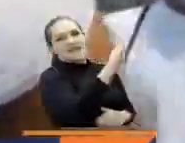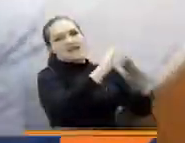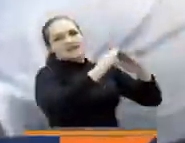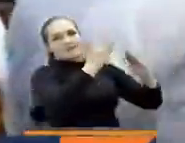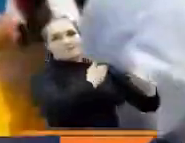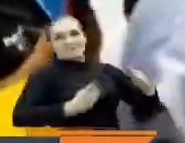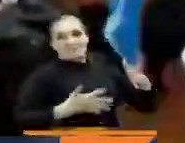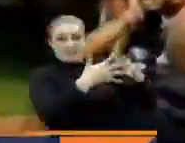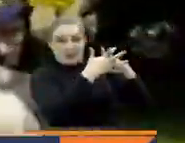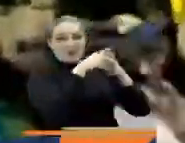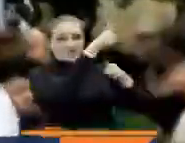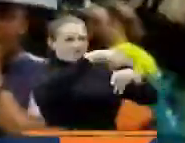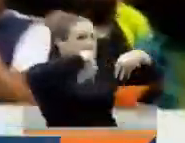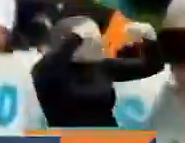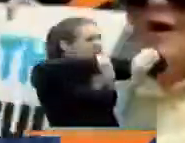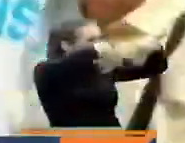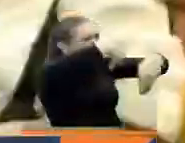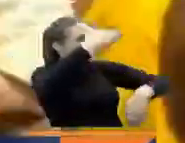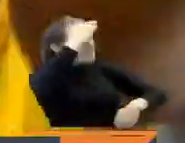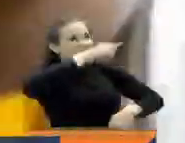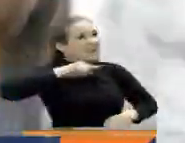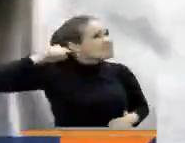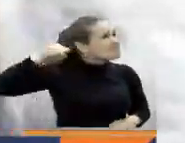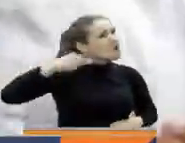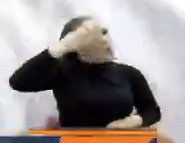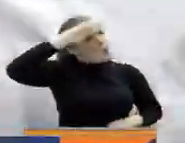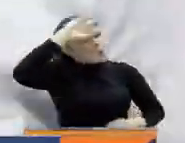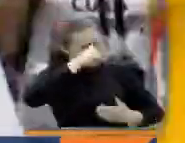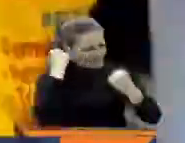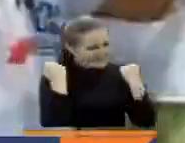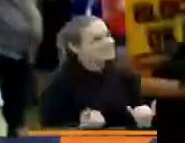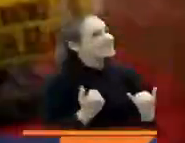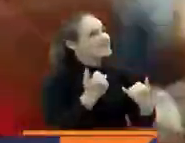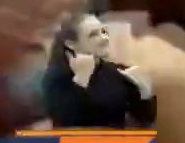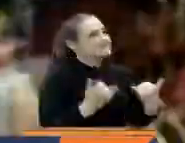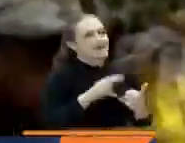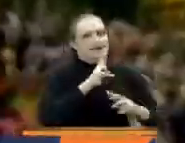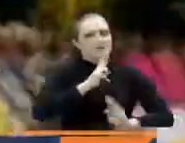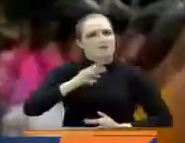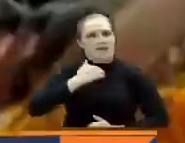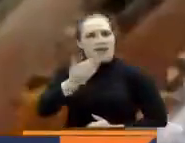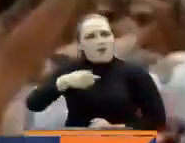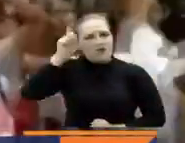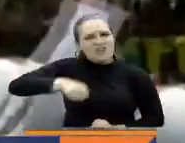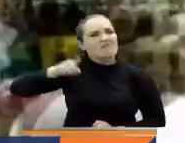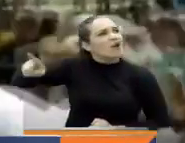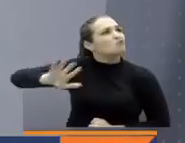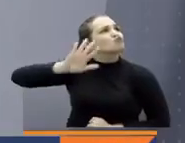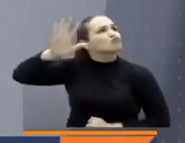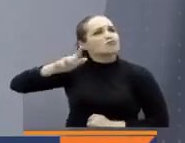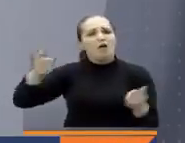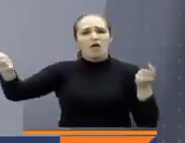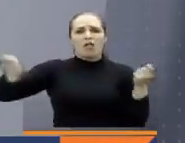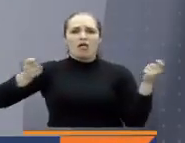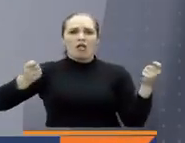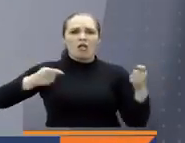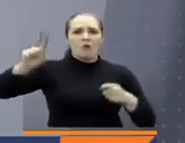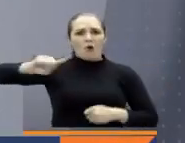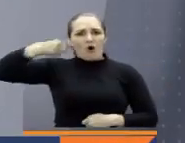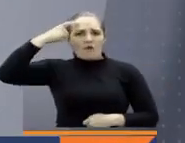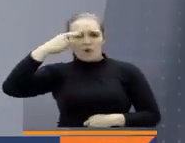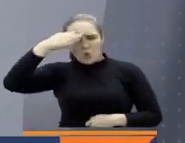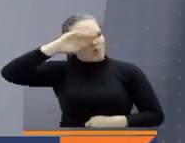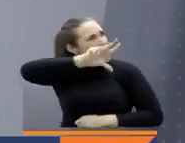al presidente de Estados Unidos, Joe Biden, acciones contundentes respecto al gobierno castrista de Miguel